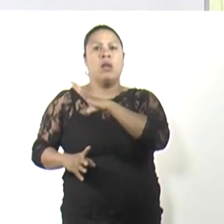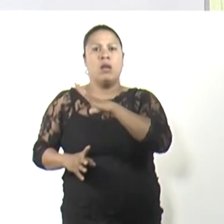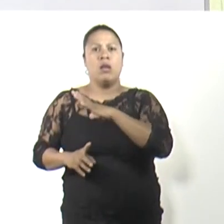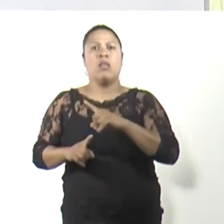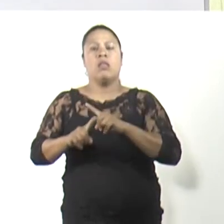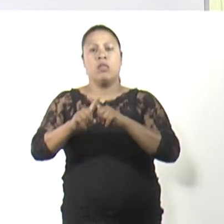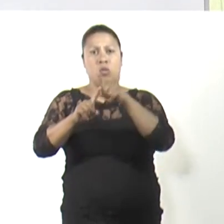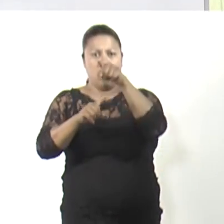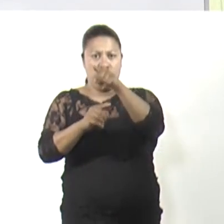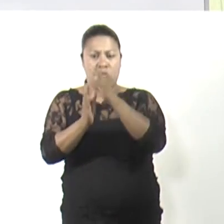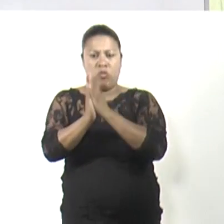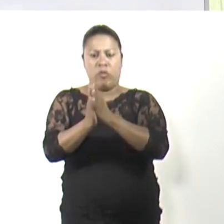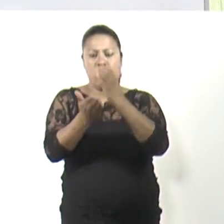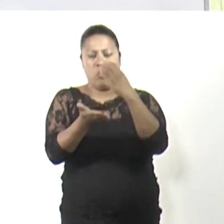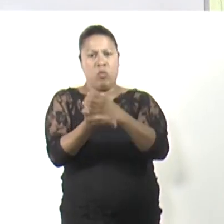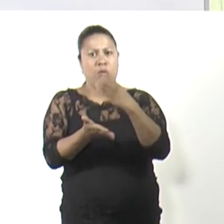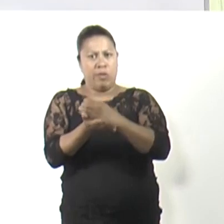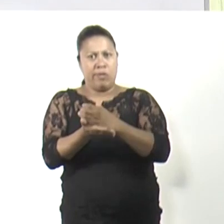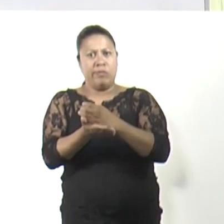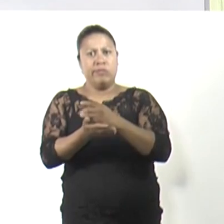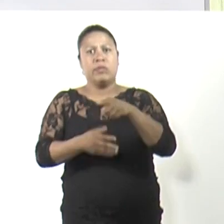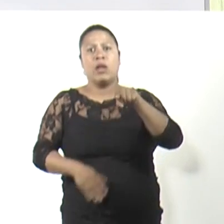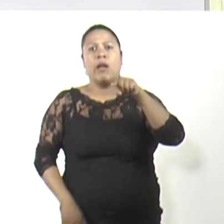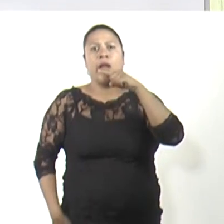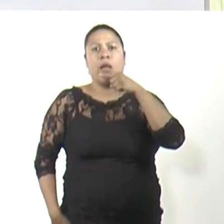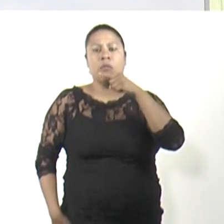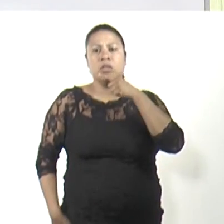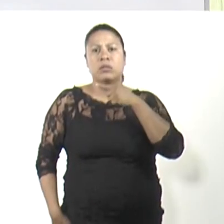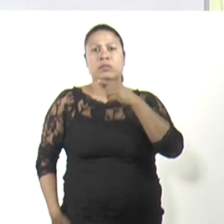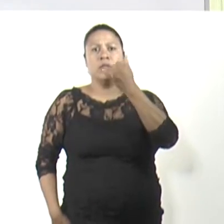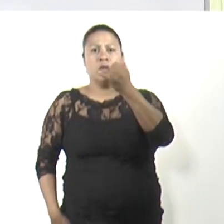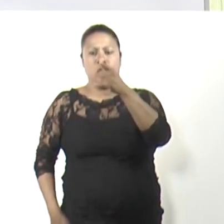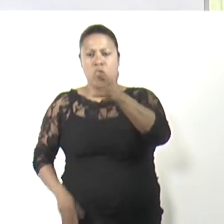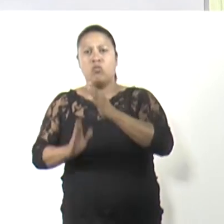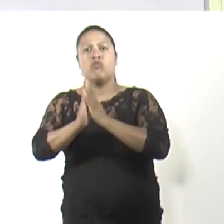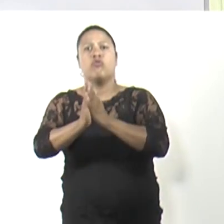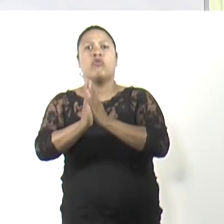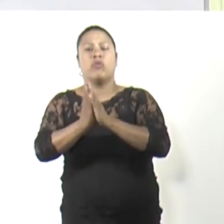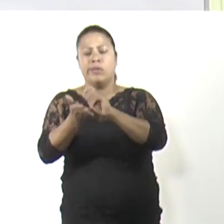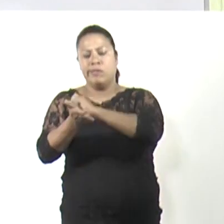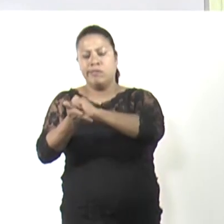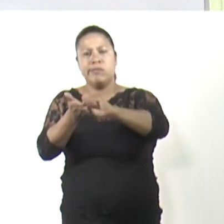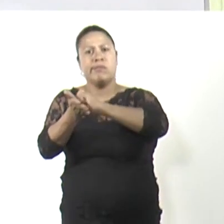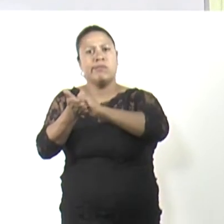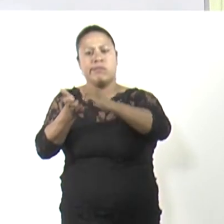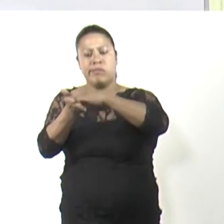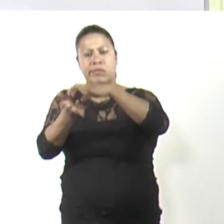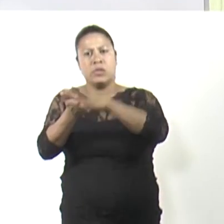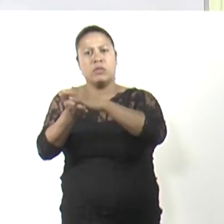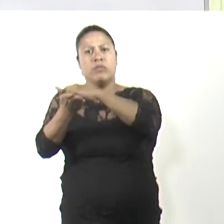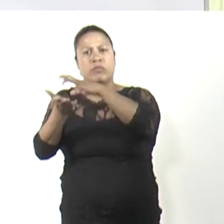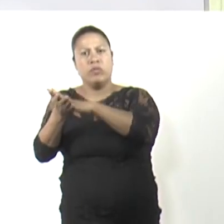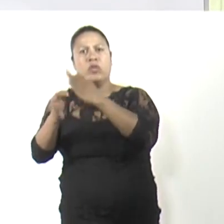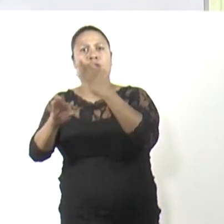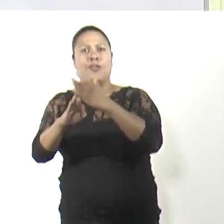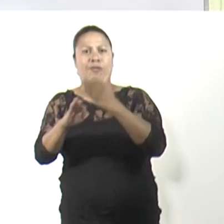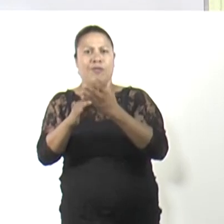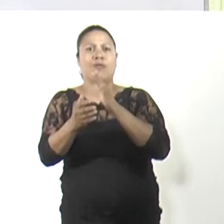tu cuaderno, un lapicero y deberías de ir anotando los conceptos que vamos